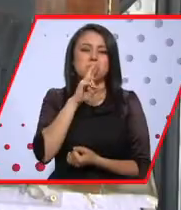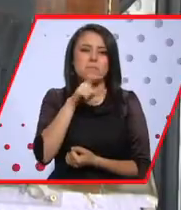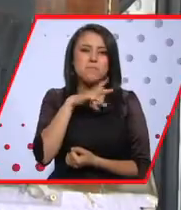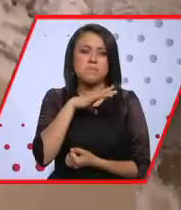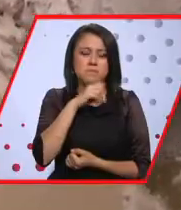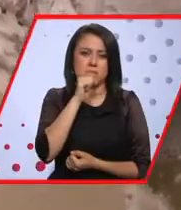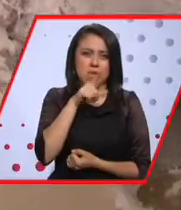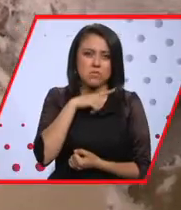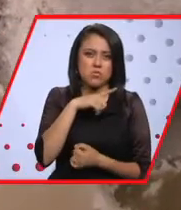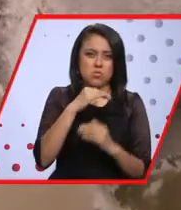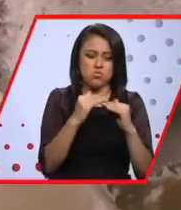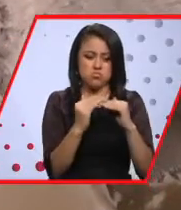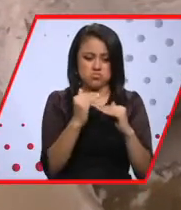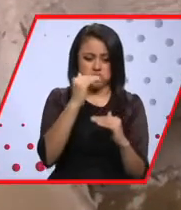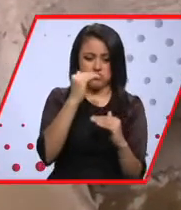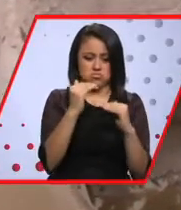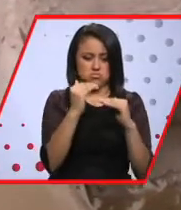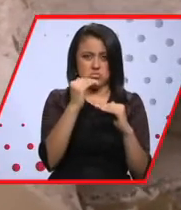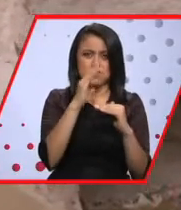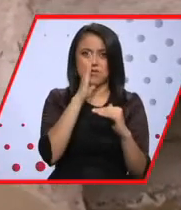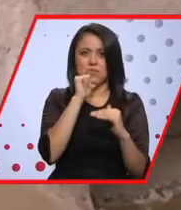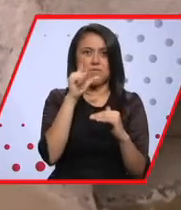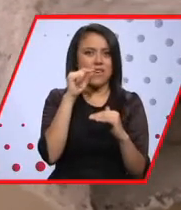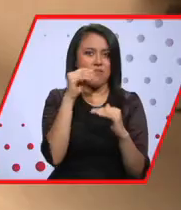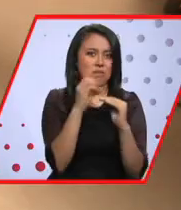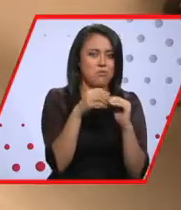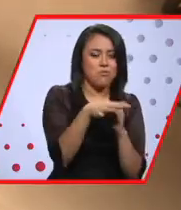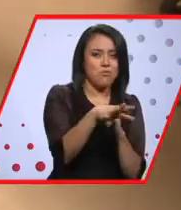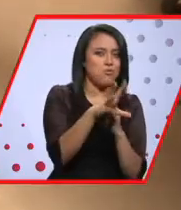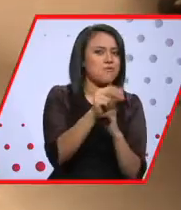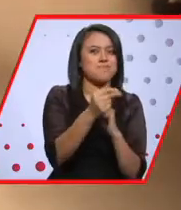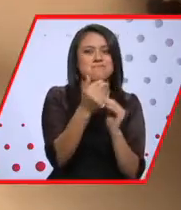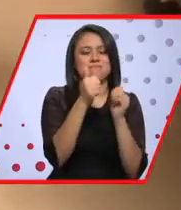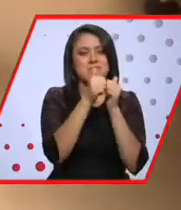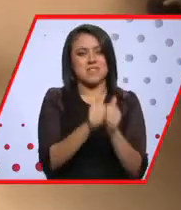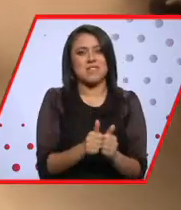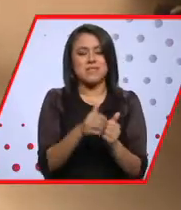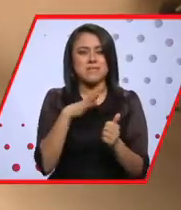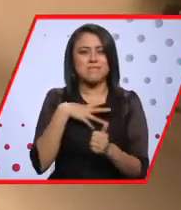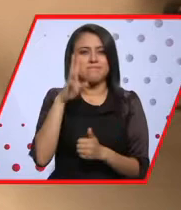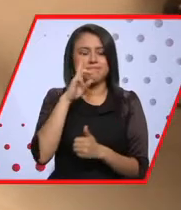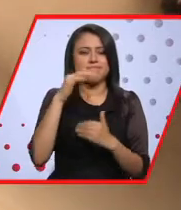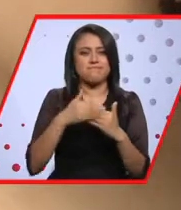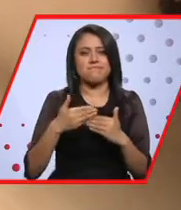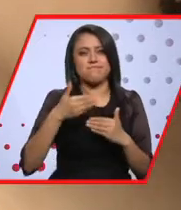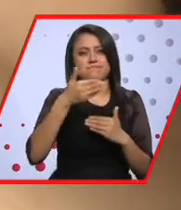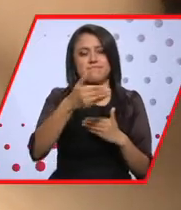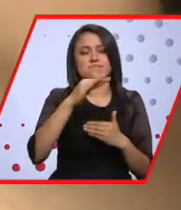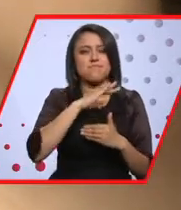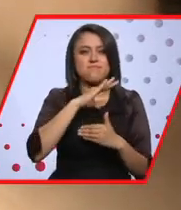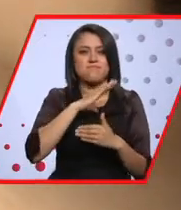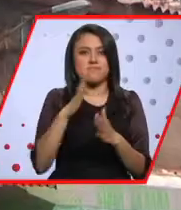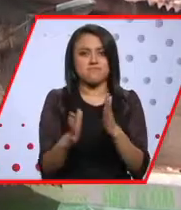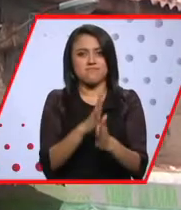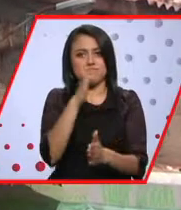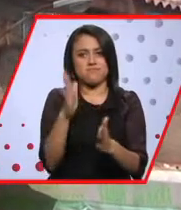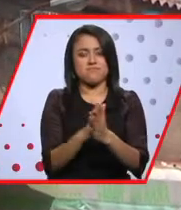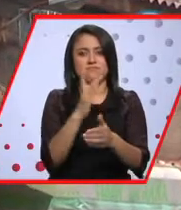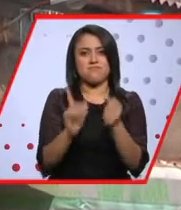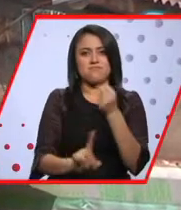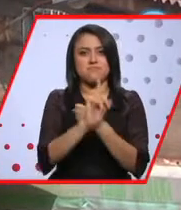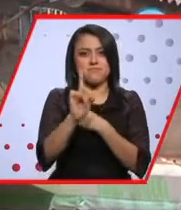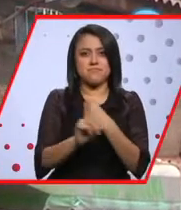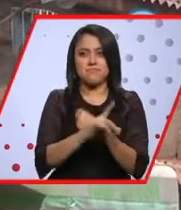muy disparejo y ya el agua no se va de la misma manera. A espaldas de su casa, una construcción afecta a su